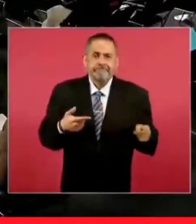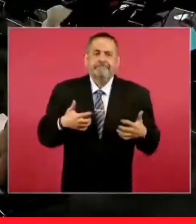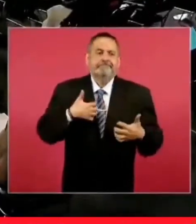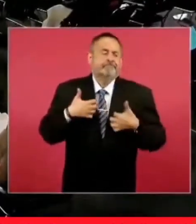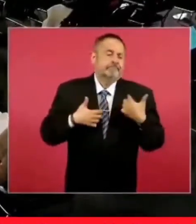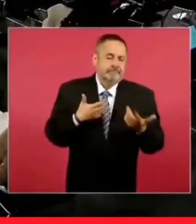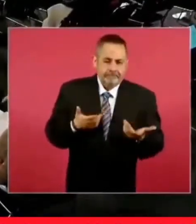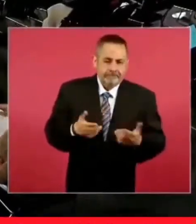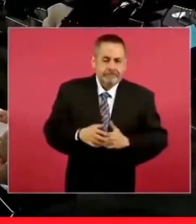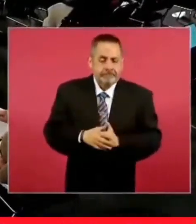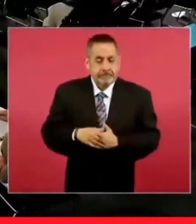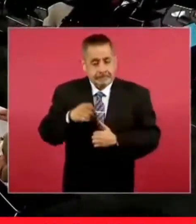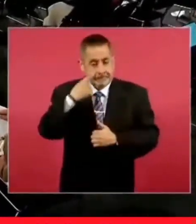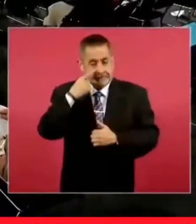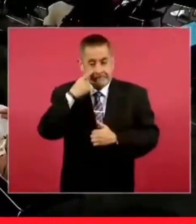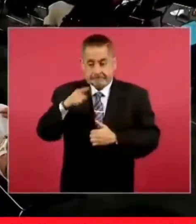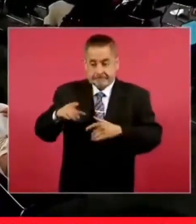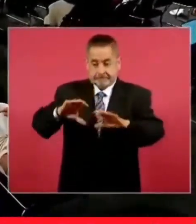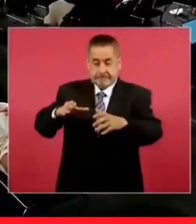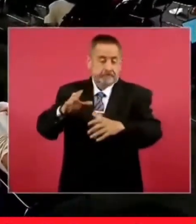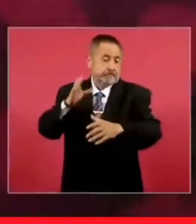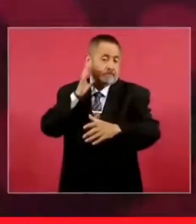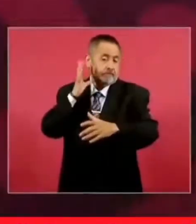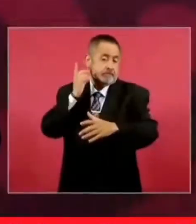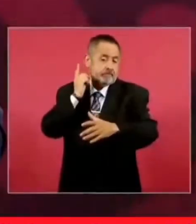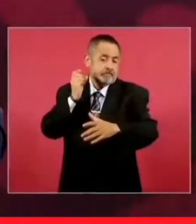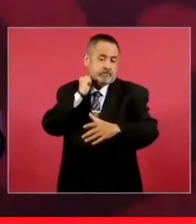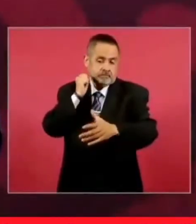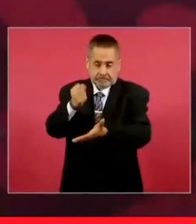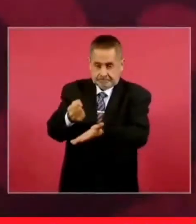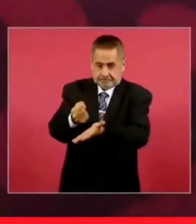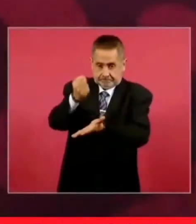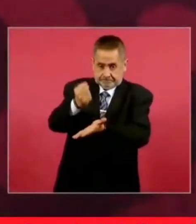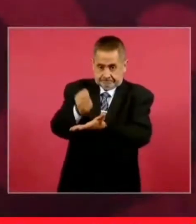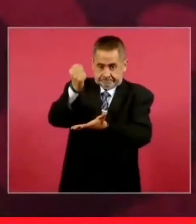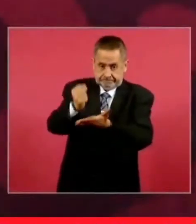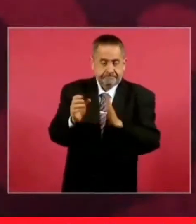Porque cuando el Congreso aprueba una reforma